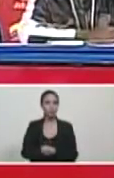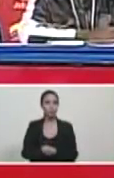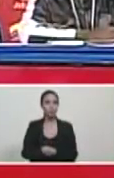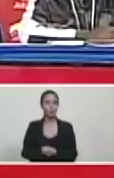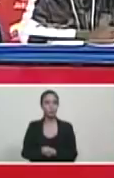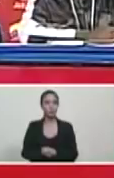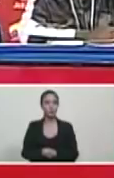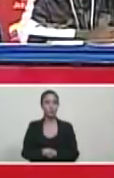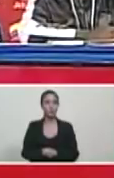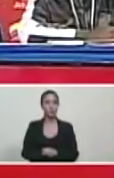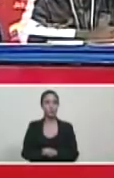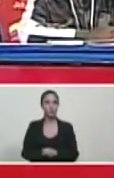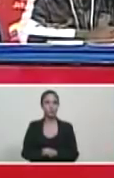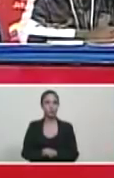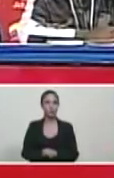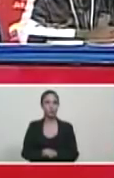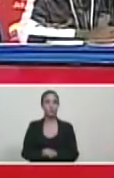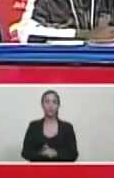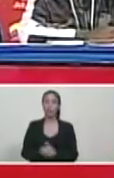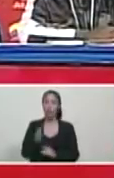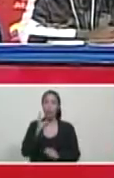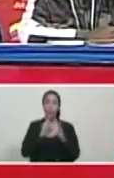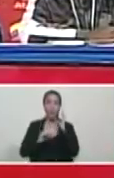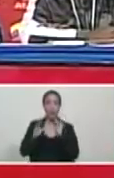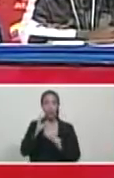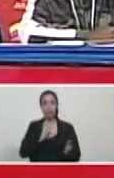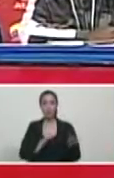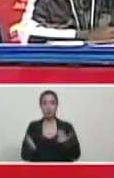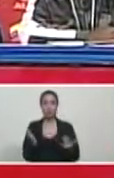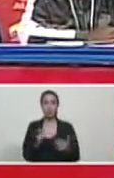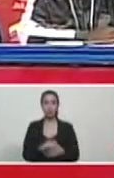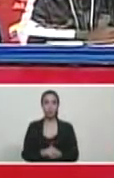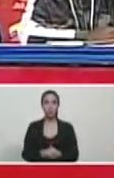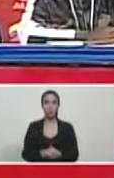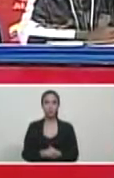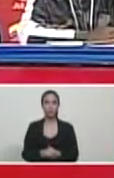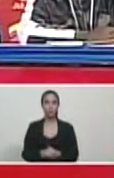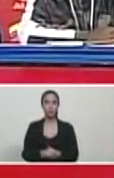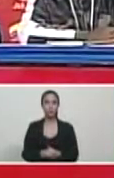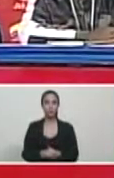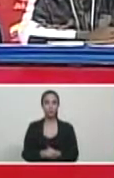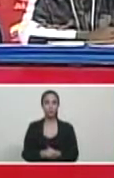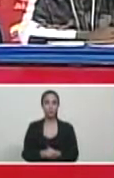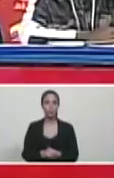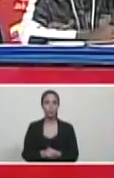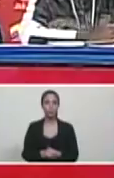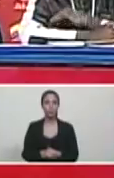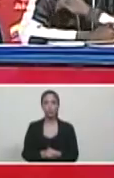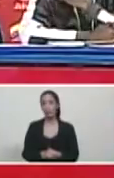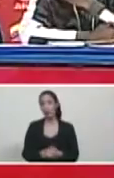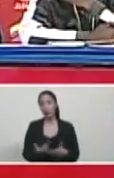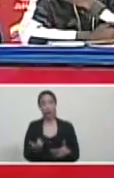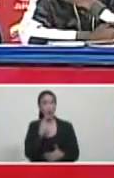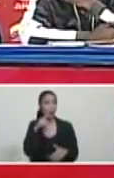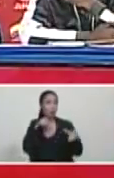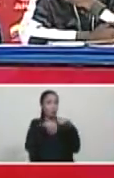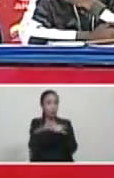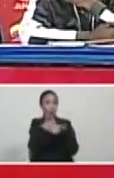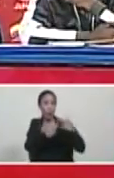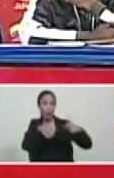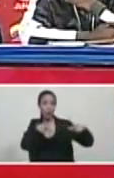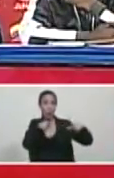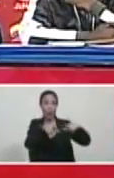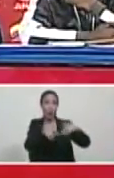refiero, experiencias profundas del tejido de la comunidad. Yo sé de qué se trata.